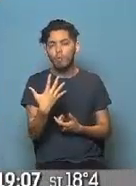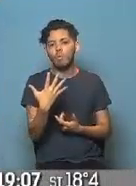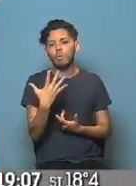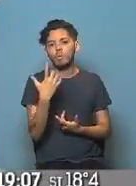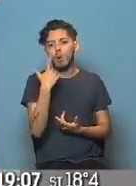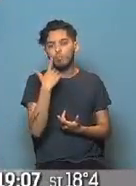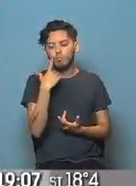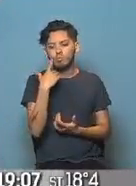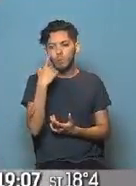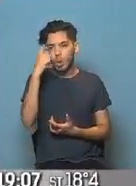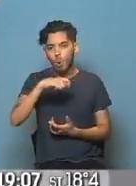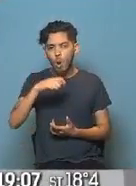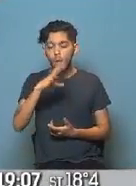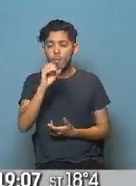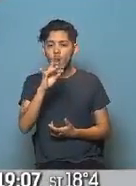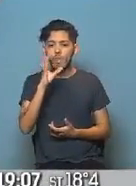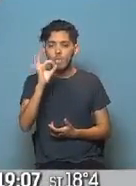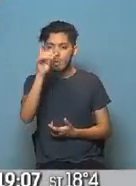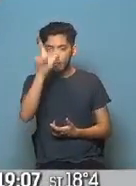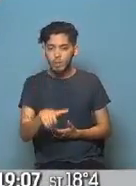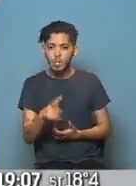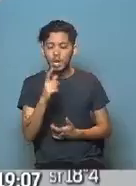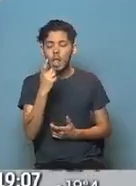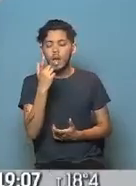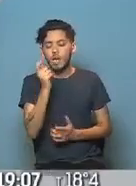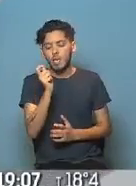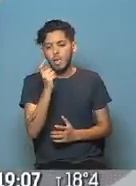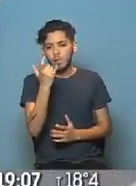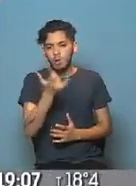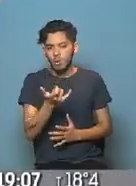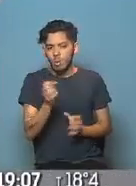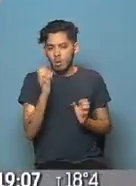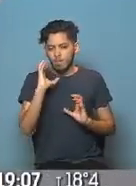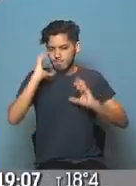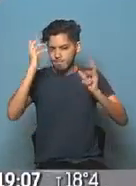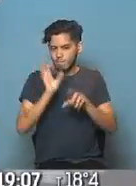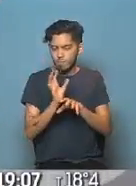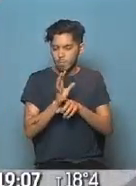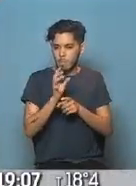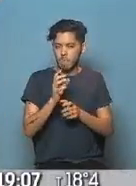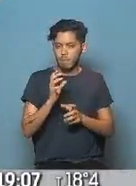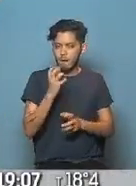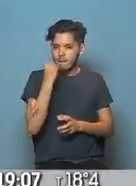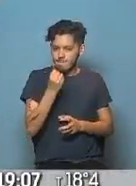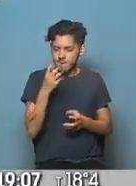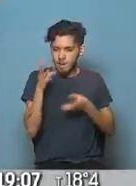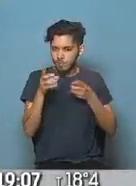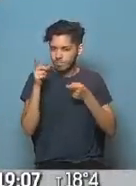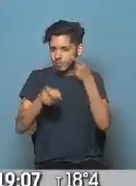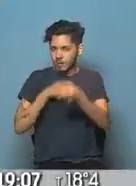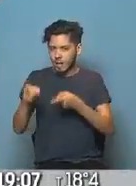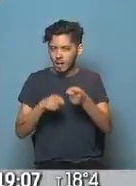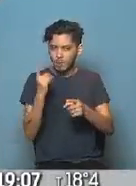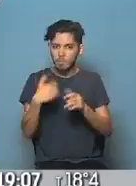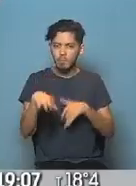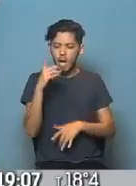doctor Bonadío, que ha mostrado claramente una animadversión hacia el kirchnerismo y especialmente hacia la figura